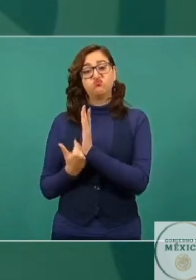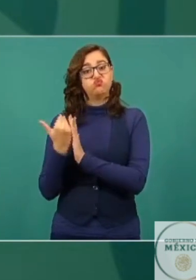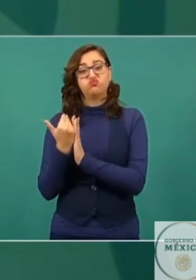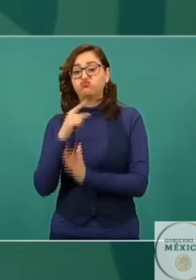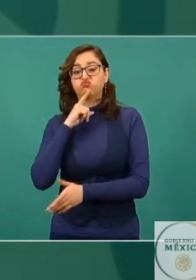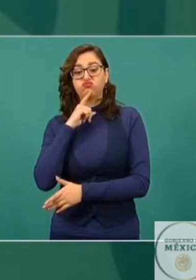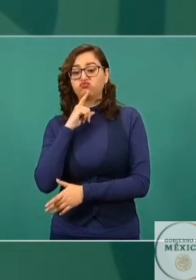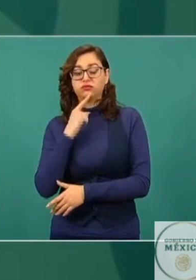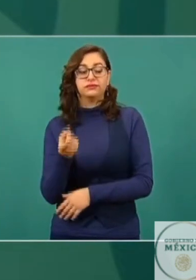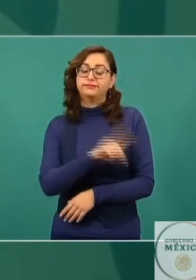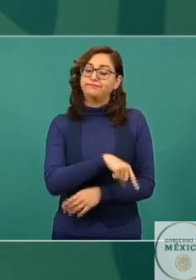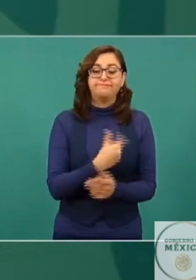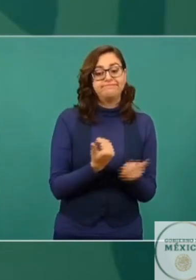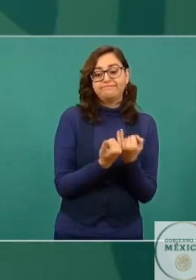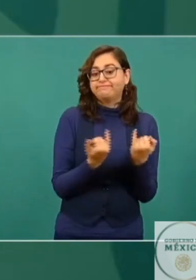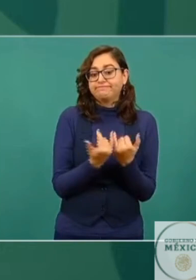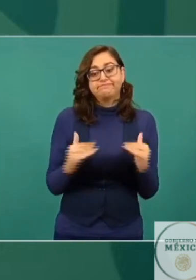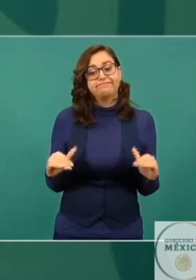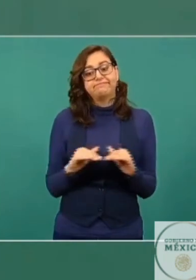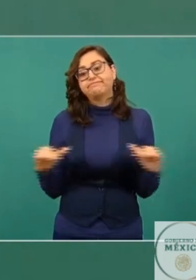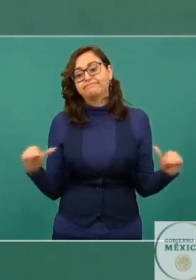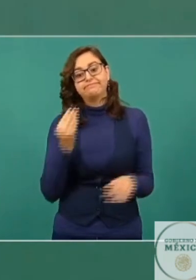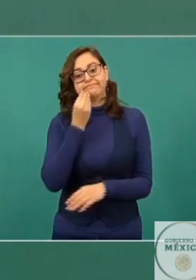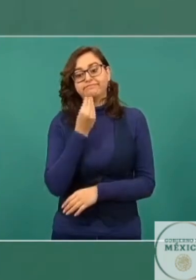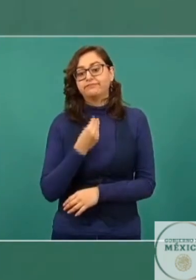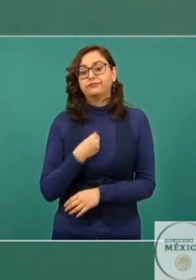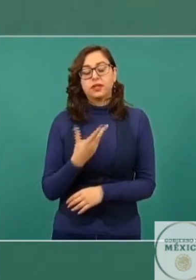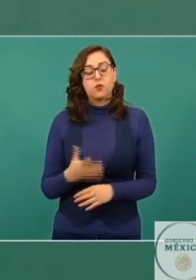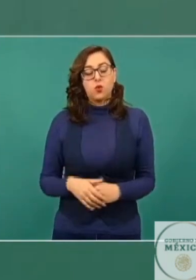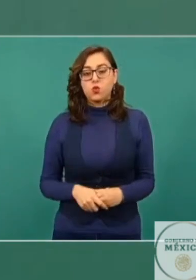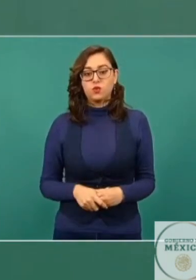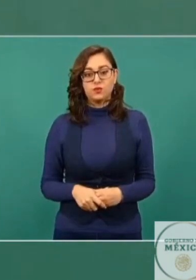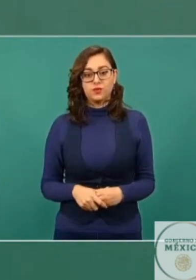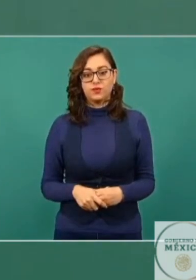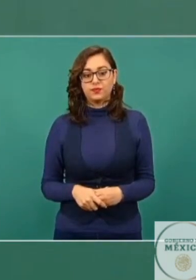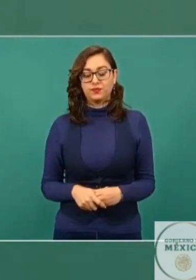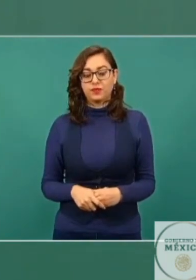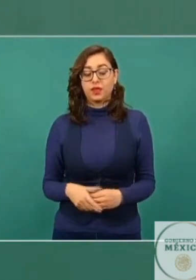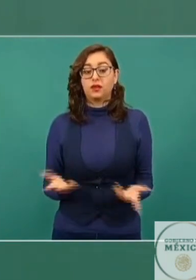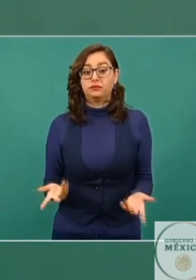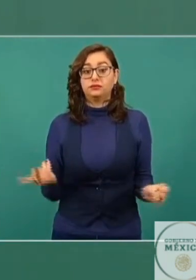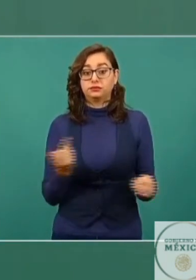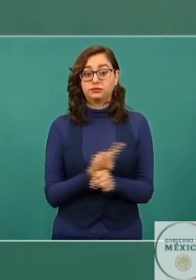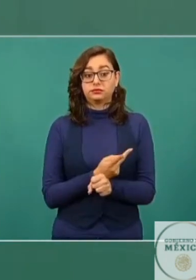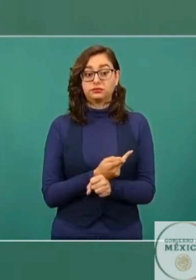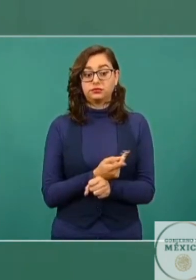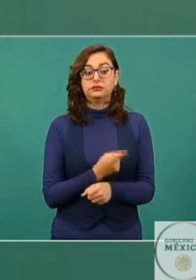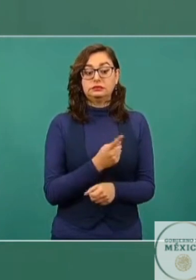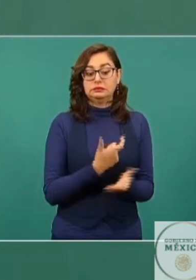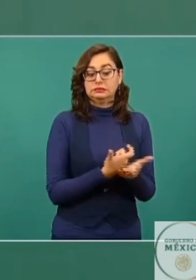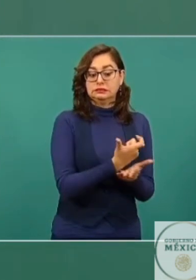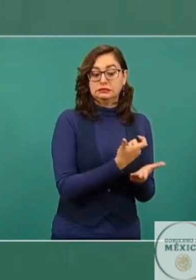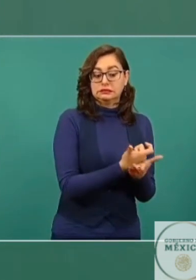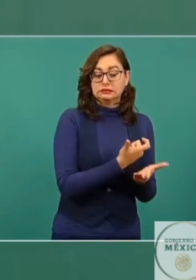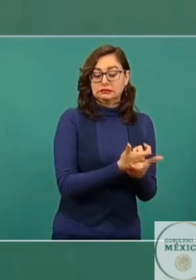Se decía, si la pensión va vinculada al salario mínimo,